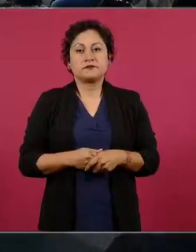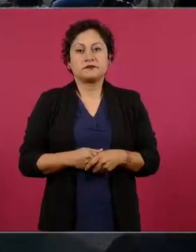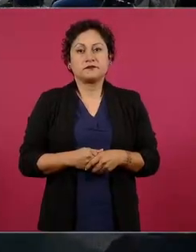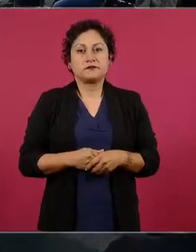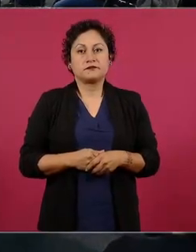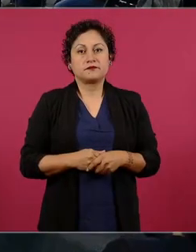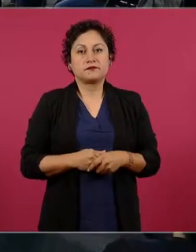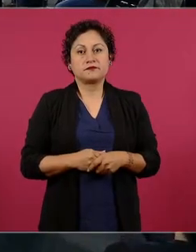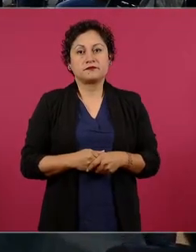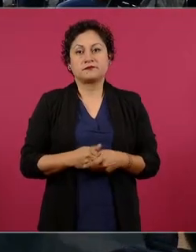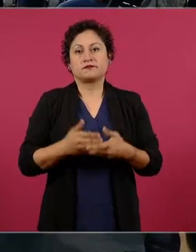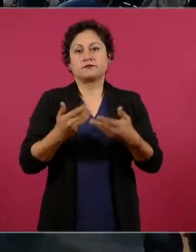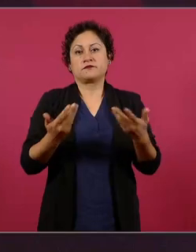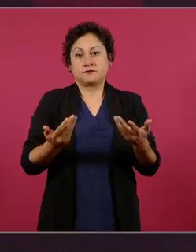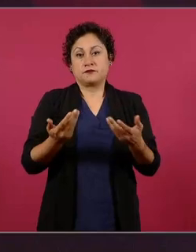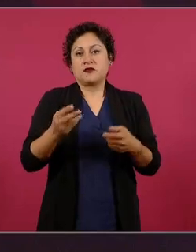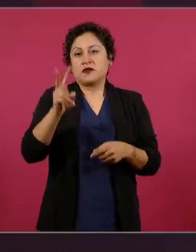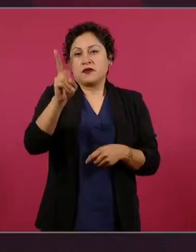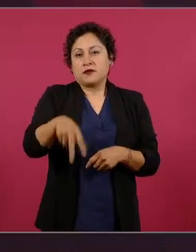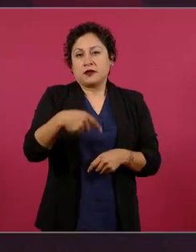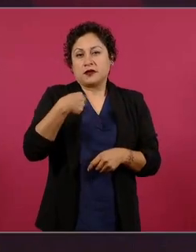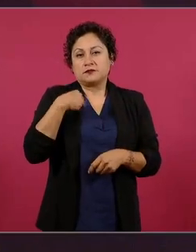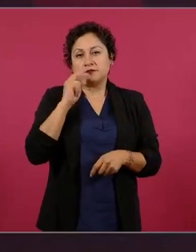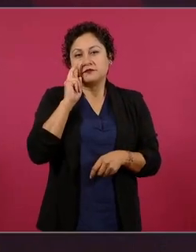a tole con el dedo.